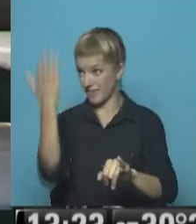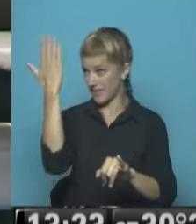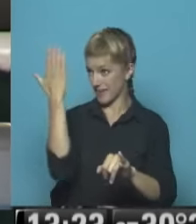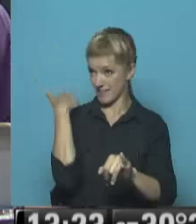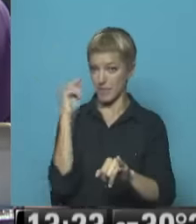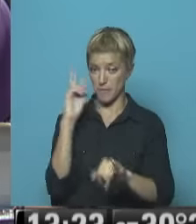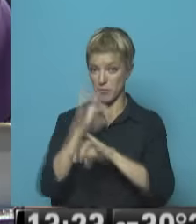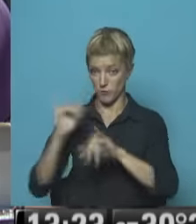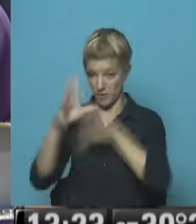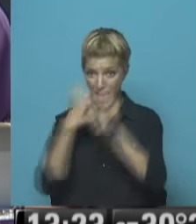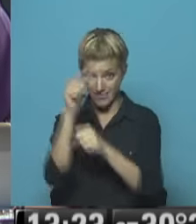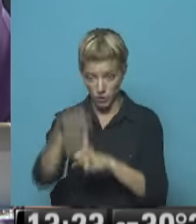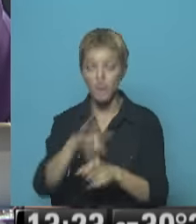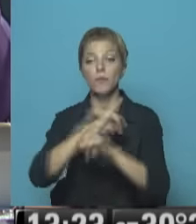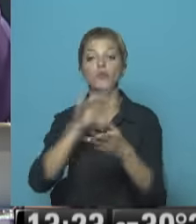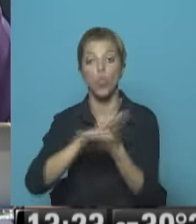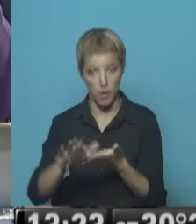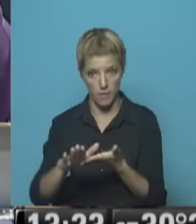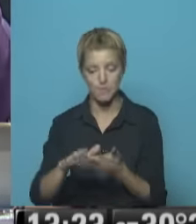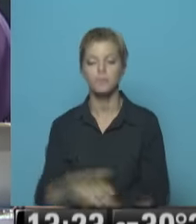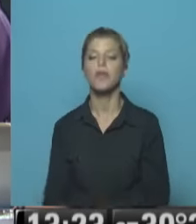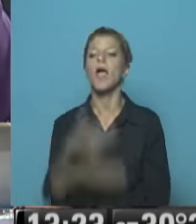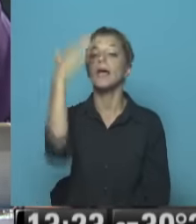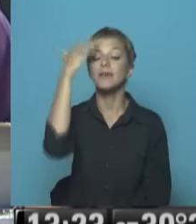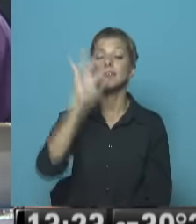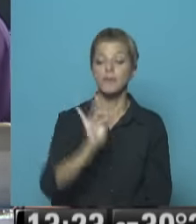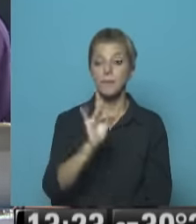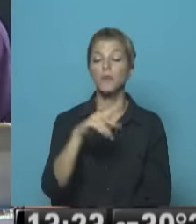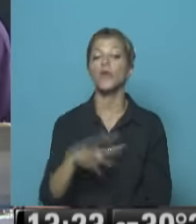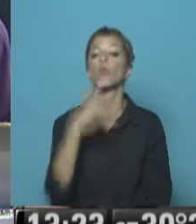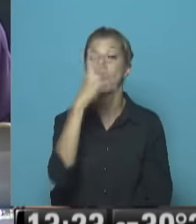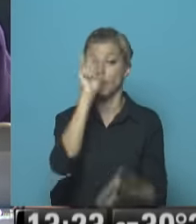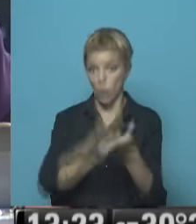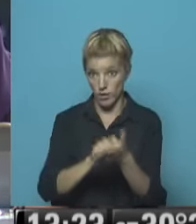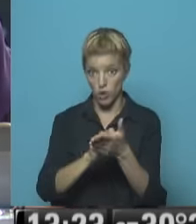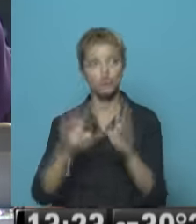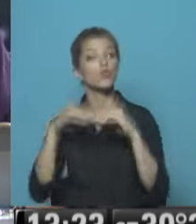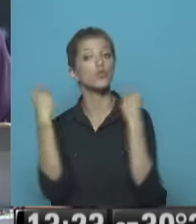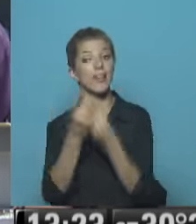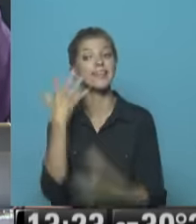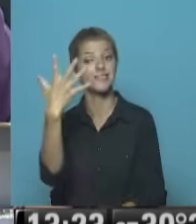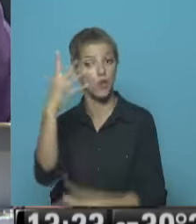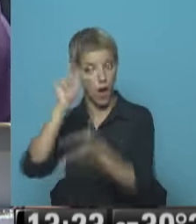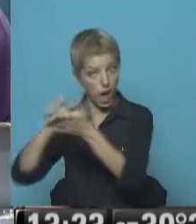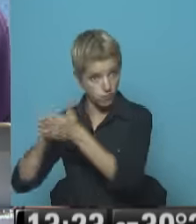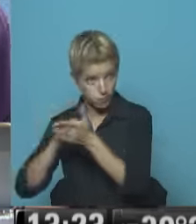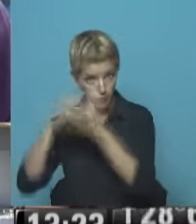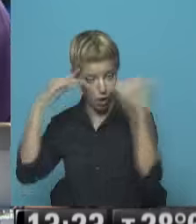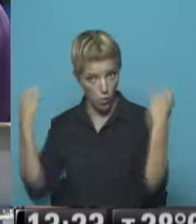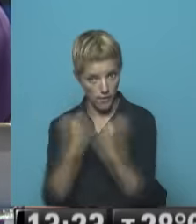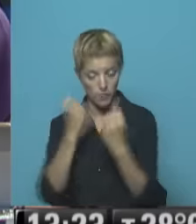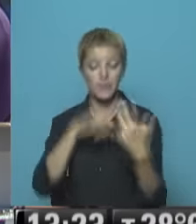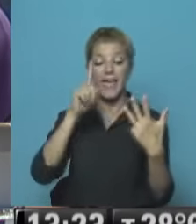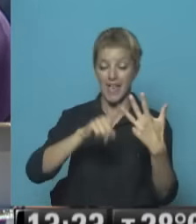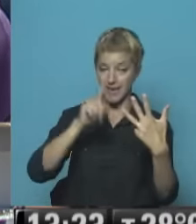acabamos de ver. Una es que el 15 de diciembre se firmó el cuarto acuerdo. Recuerden que eran 5. Este cuarto acuerdo es sobre